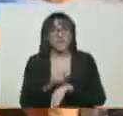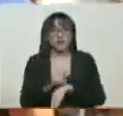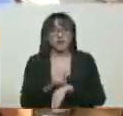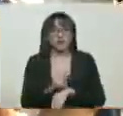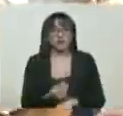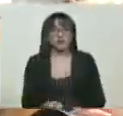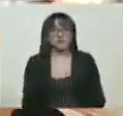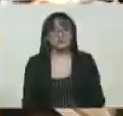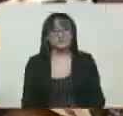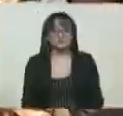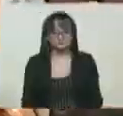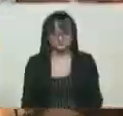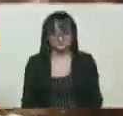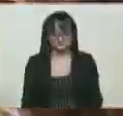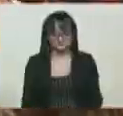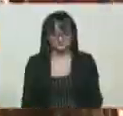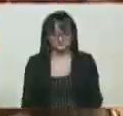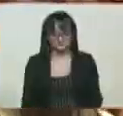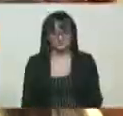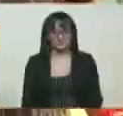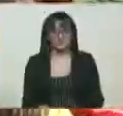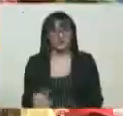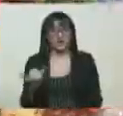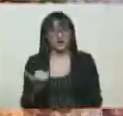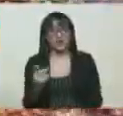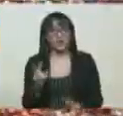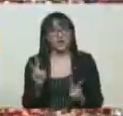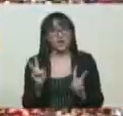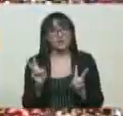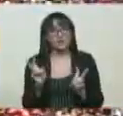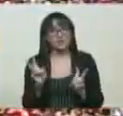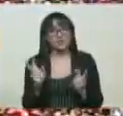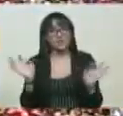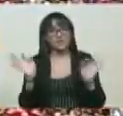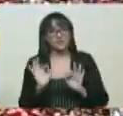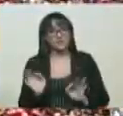Y ahora vengo con nuevos bríos.